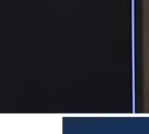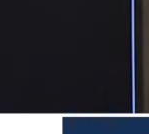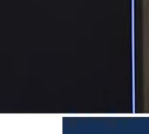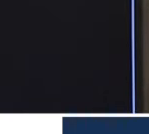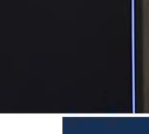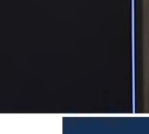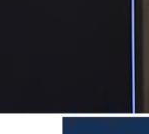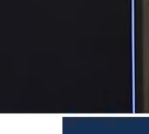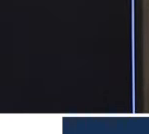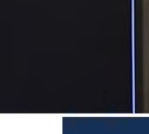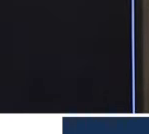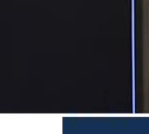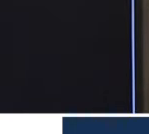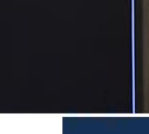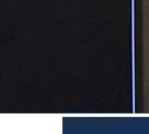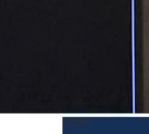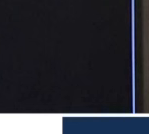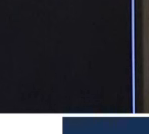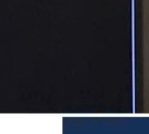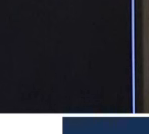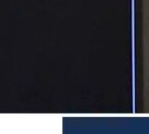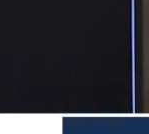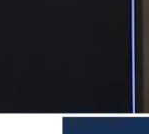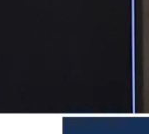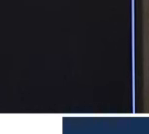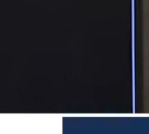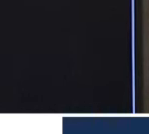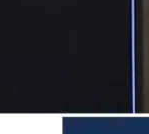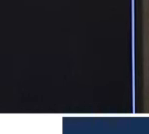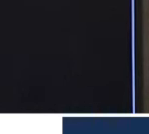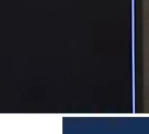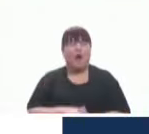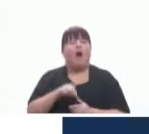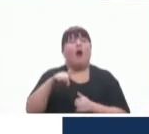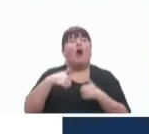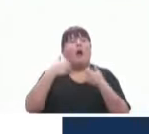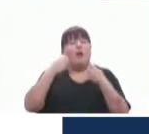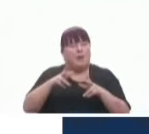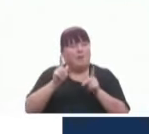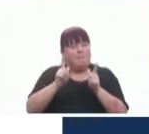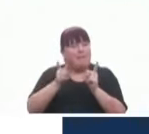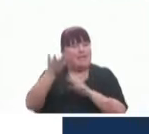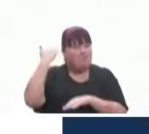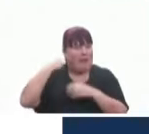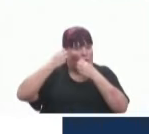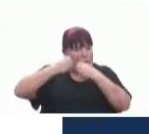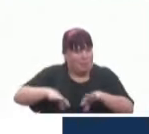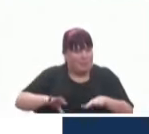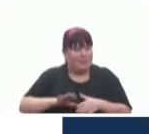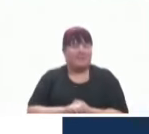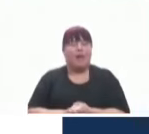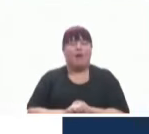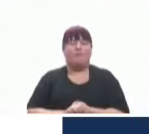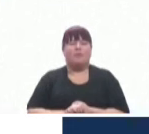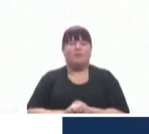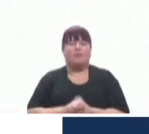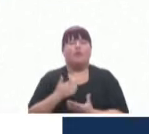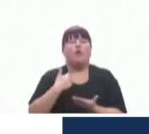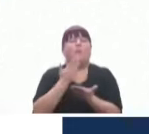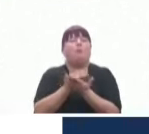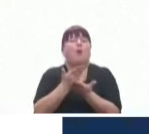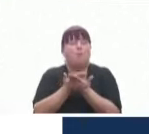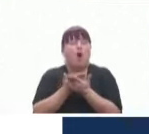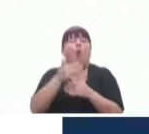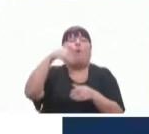Miley con 36 votos a favor y 36 en contra el voto para desempatar lo dio la vi presidenta Victoria